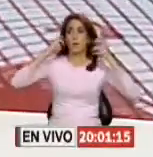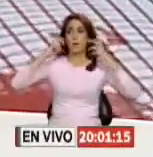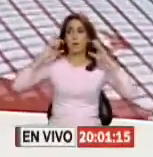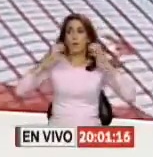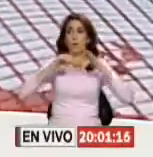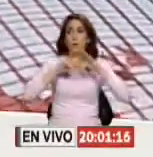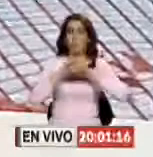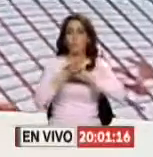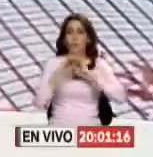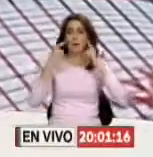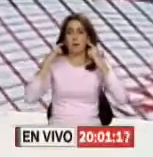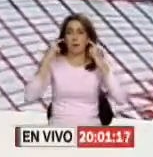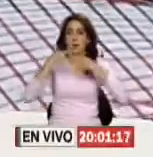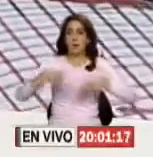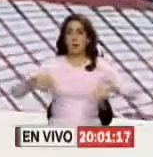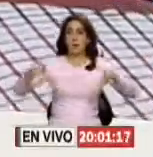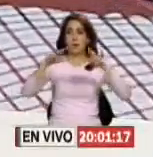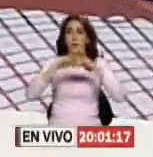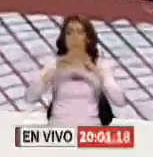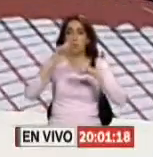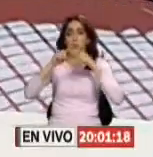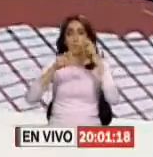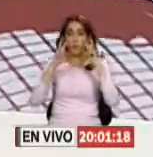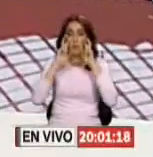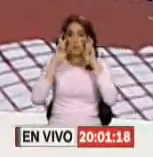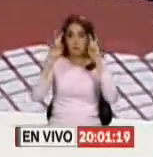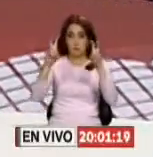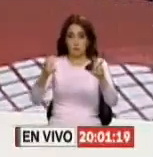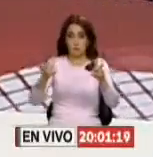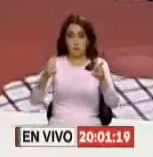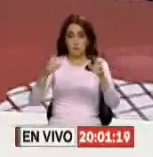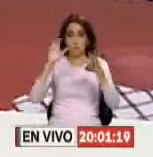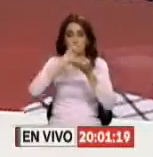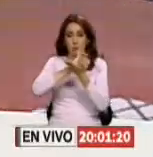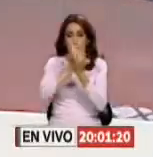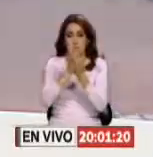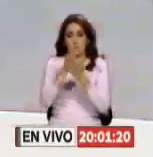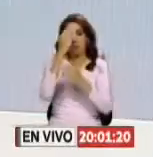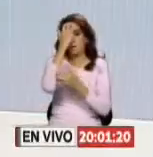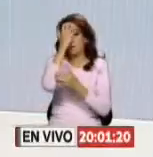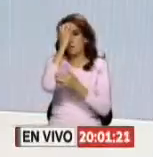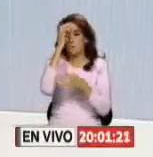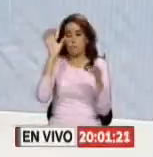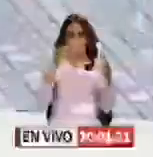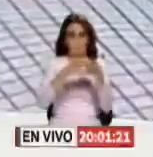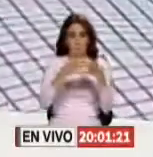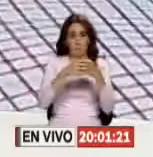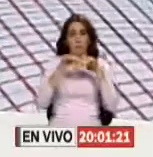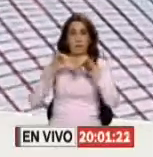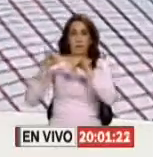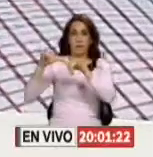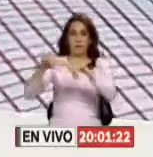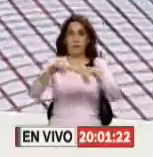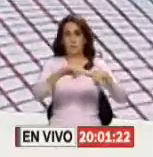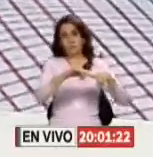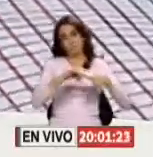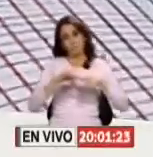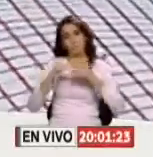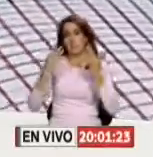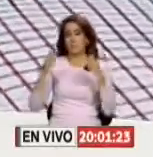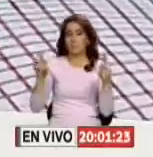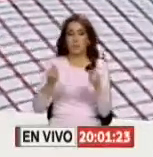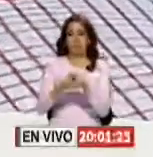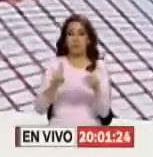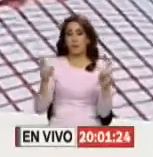la Asamblea, Elizabeth Cabezas. Al Observatorio Legislativo, por su parte, le preocupa que se afecte la democracia con mecanismos como